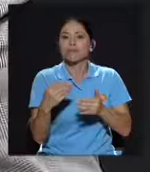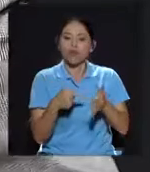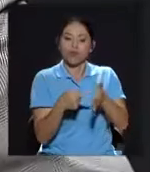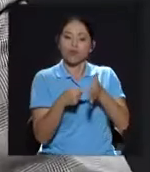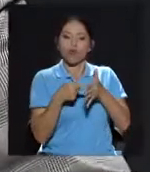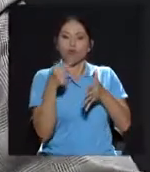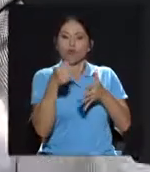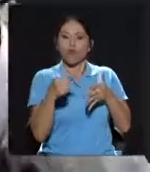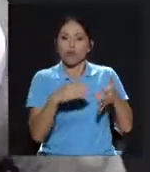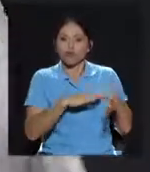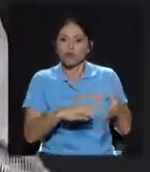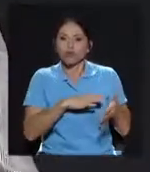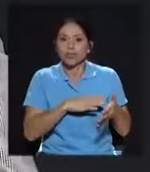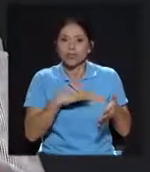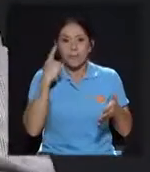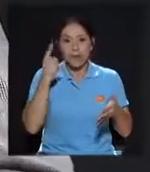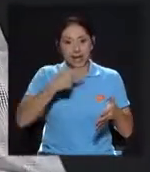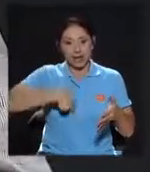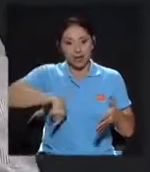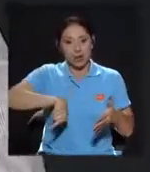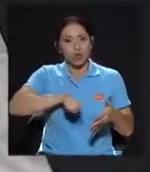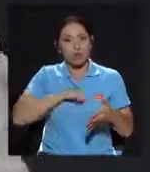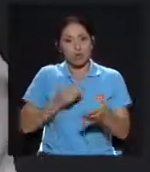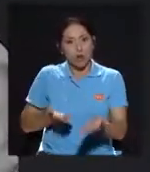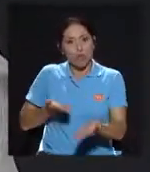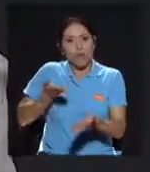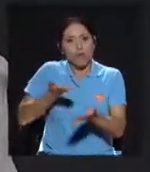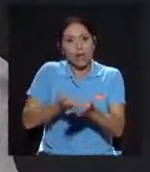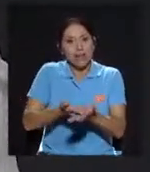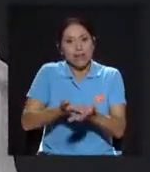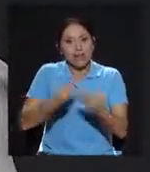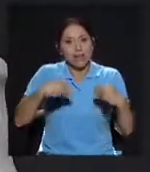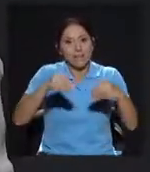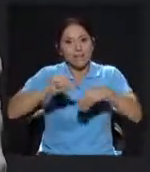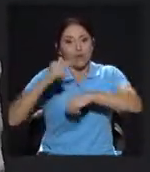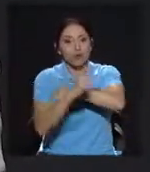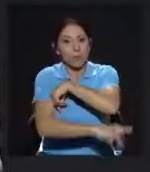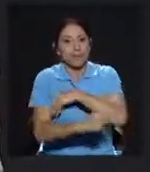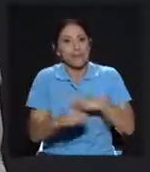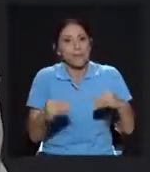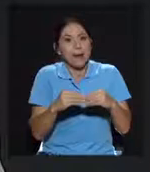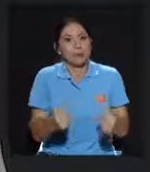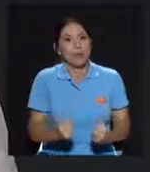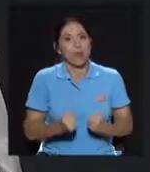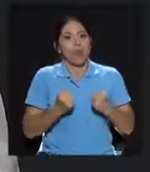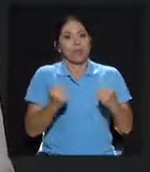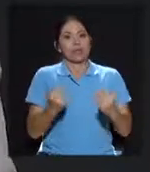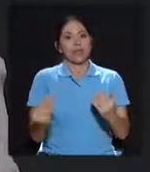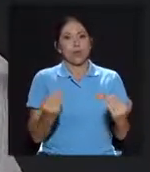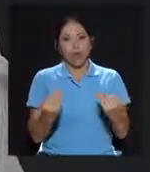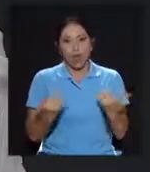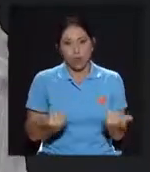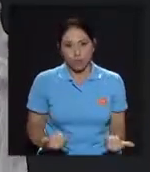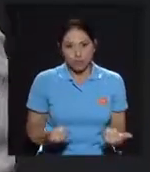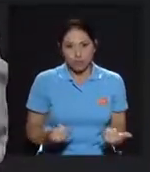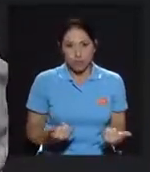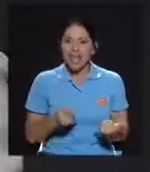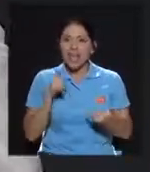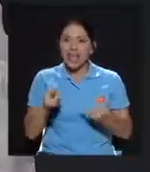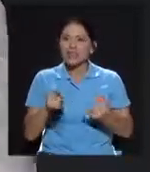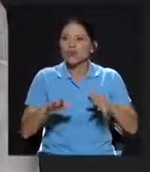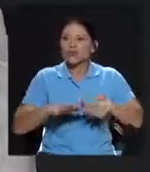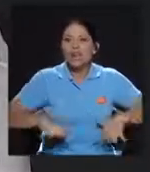sea todavía más potente de lo que es hoy y esto tiene que ver con clima de inversión tiene que ver con